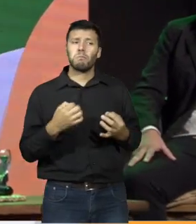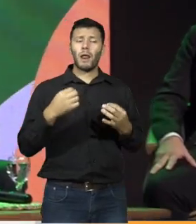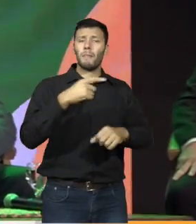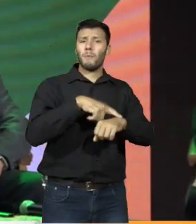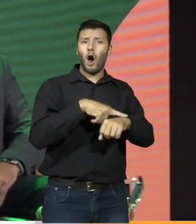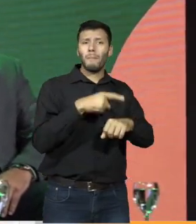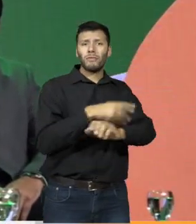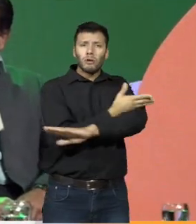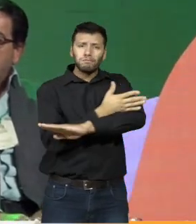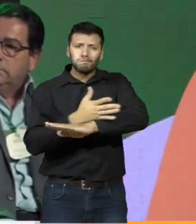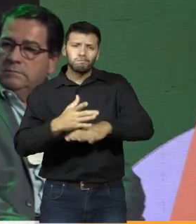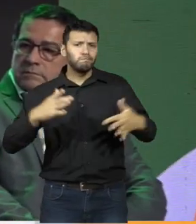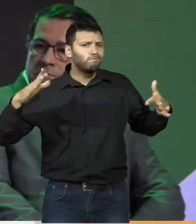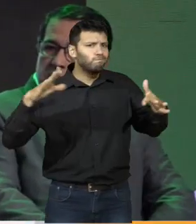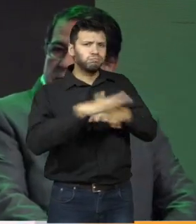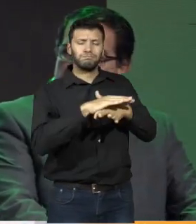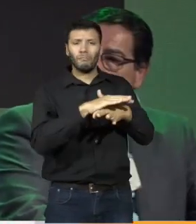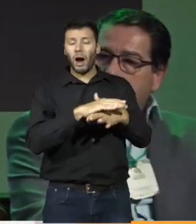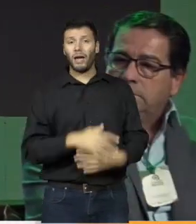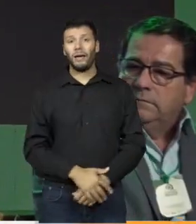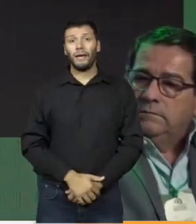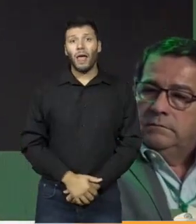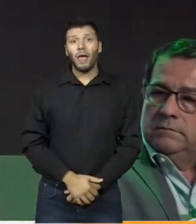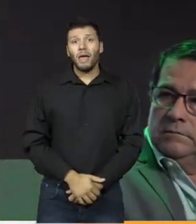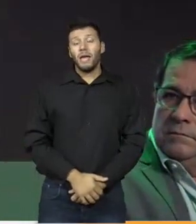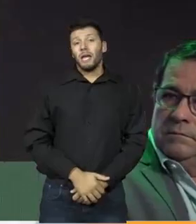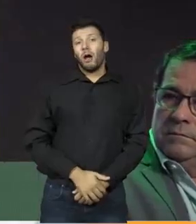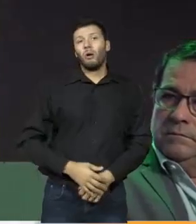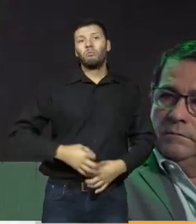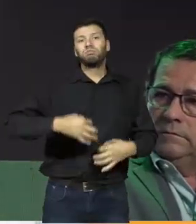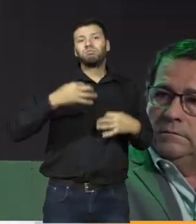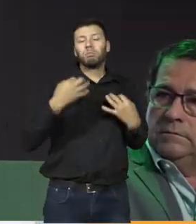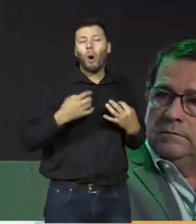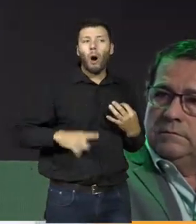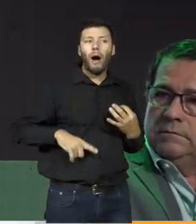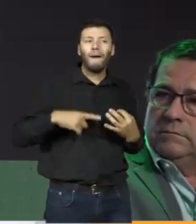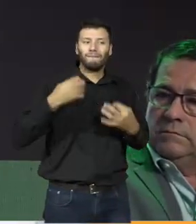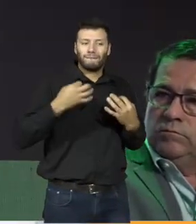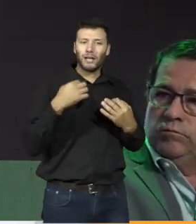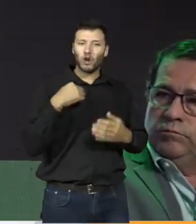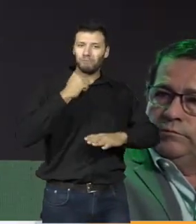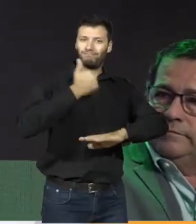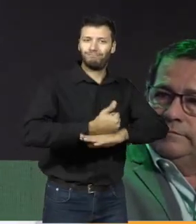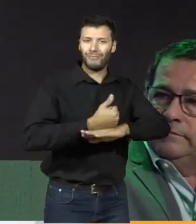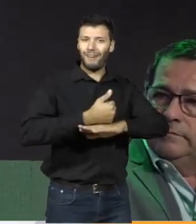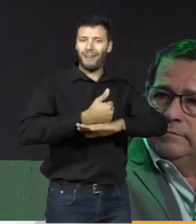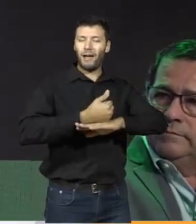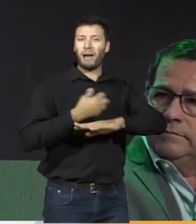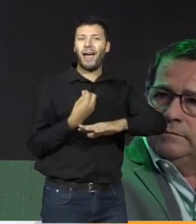ahora en todos los aspectos y el honor de estar acá presente, a ver si puede servirles en